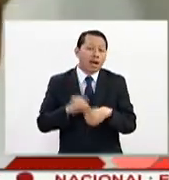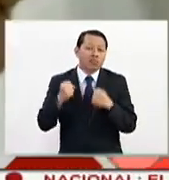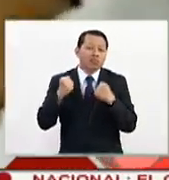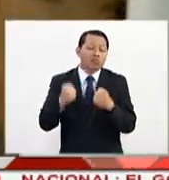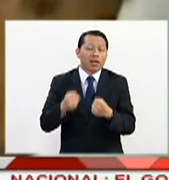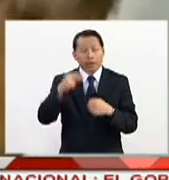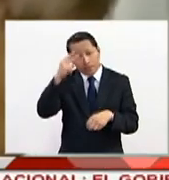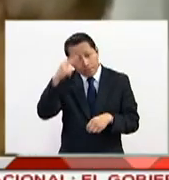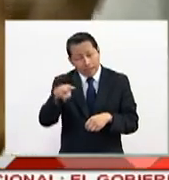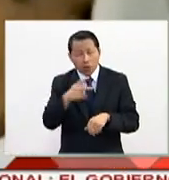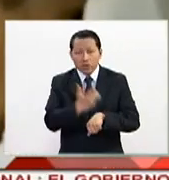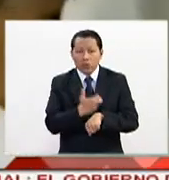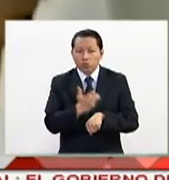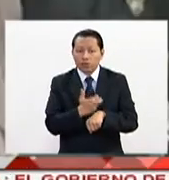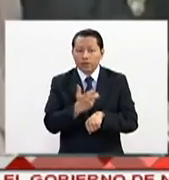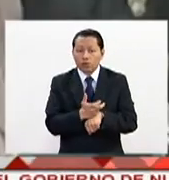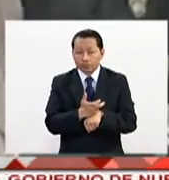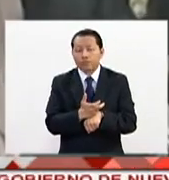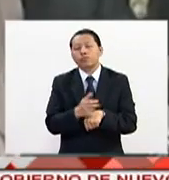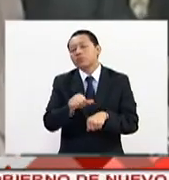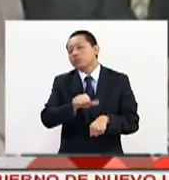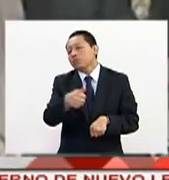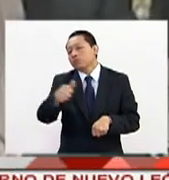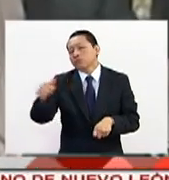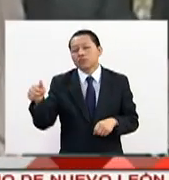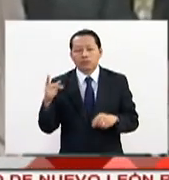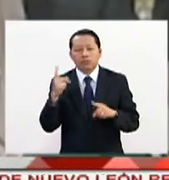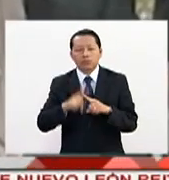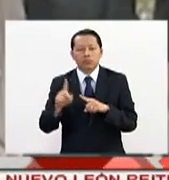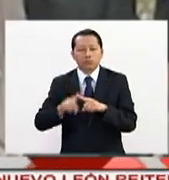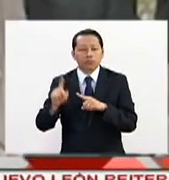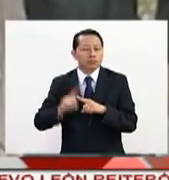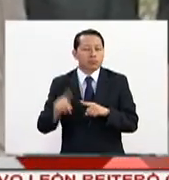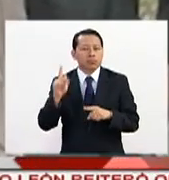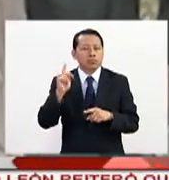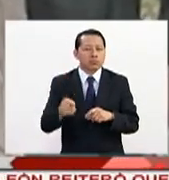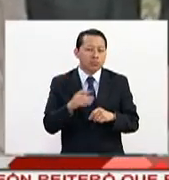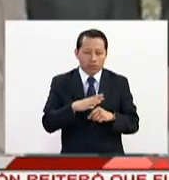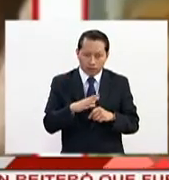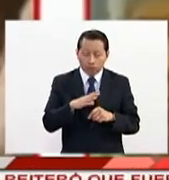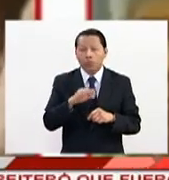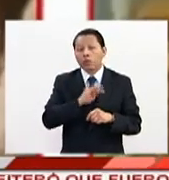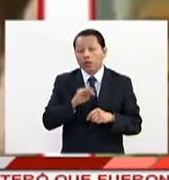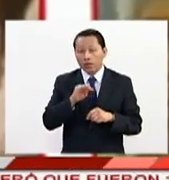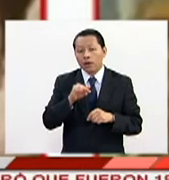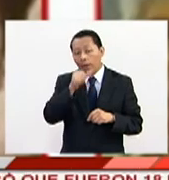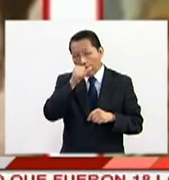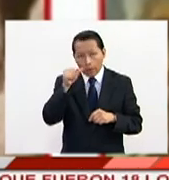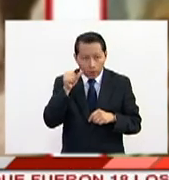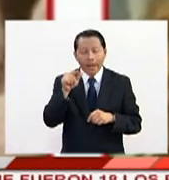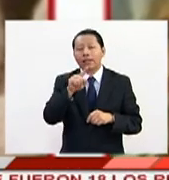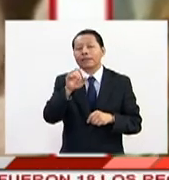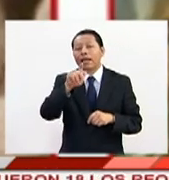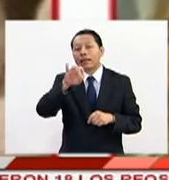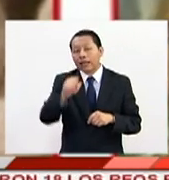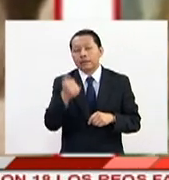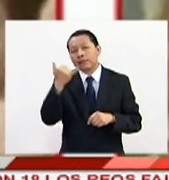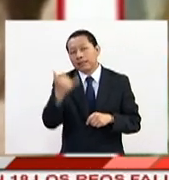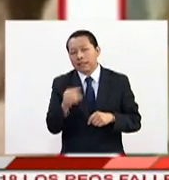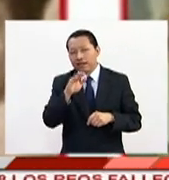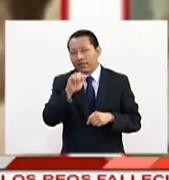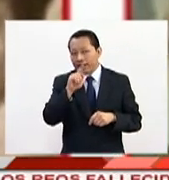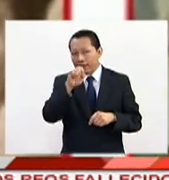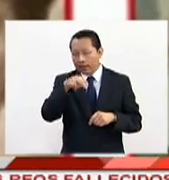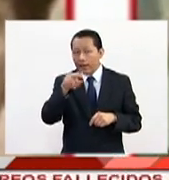poderosas tanto en México como en los Estados Unidos. Las otras organizaciones criminales son los cárteles de Juárez, los Zetas y el de los